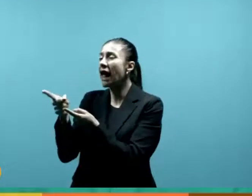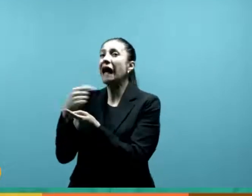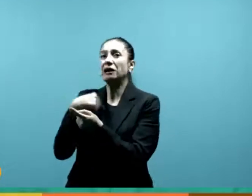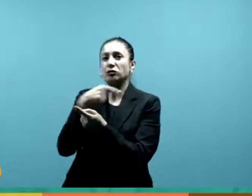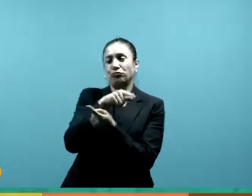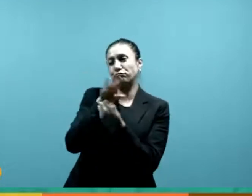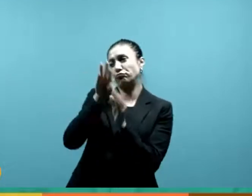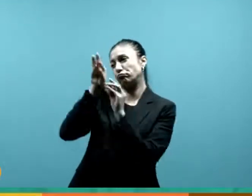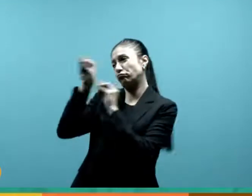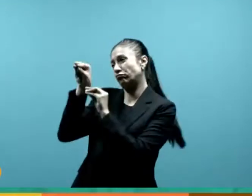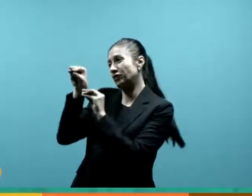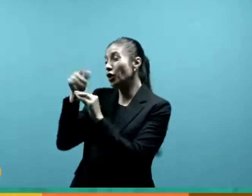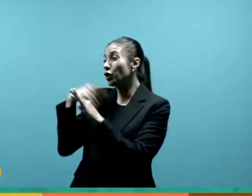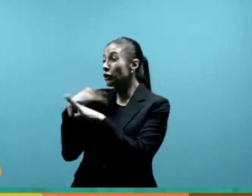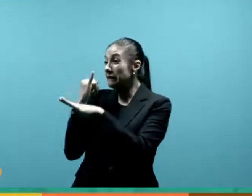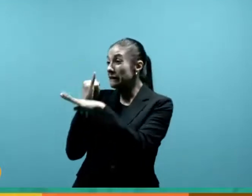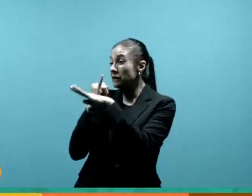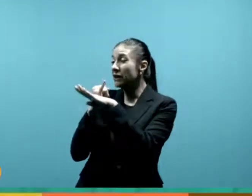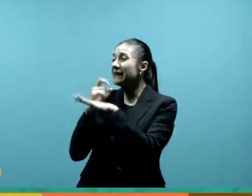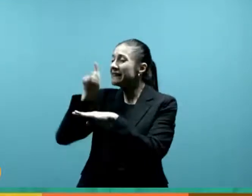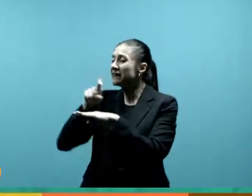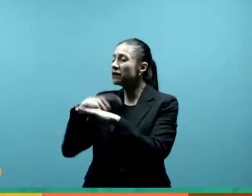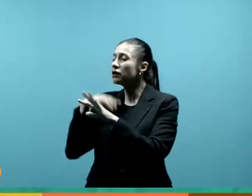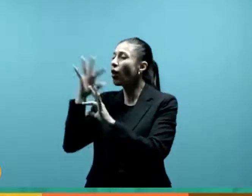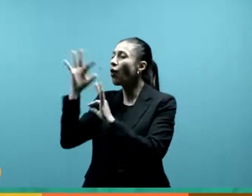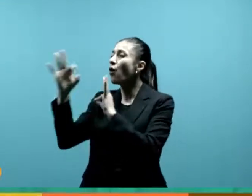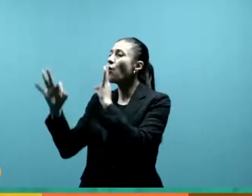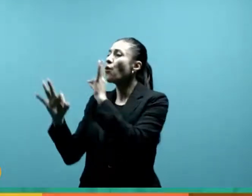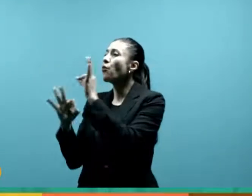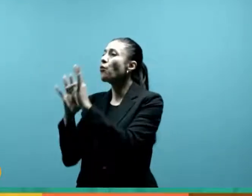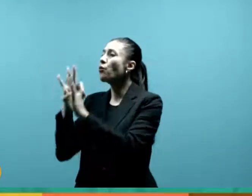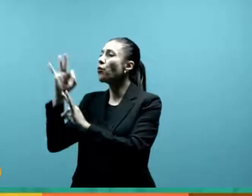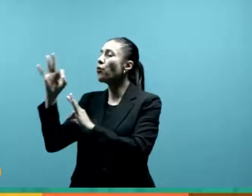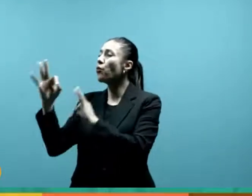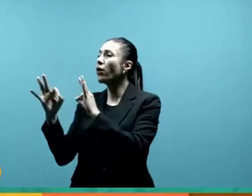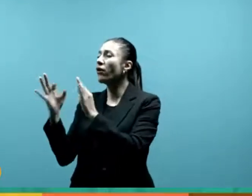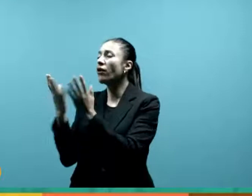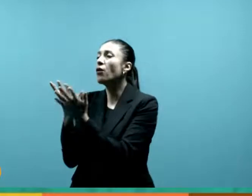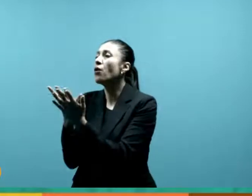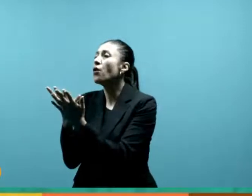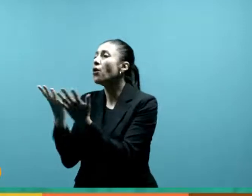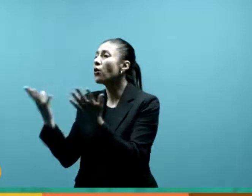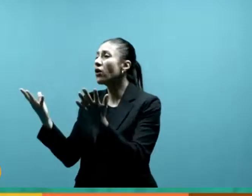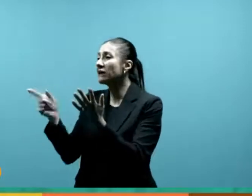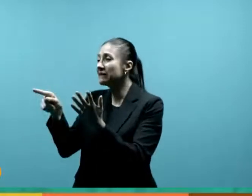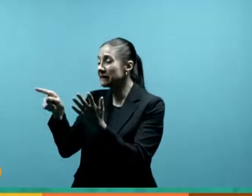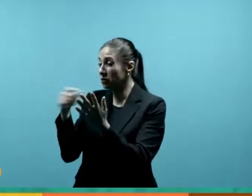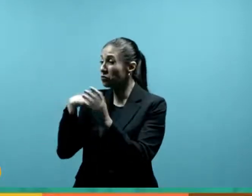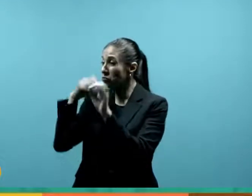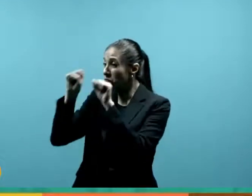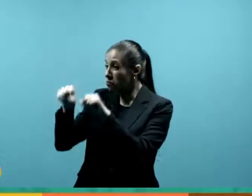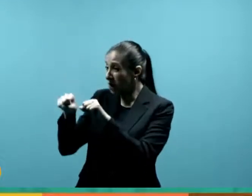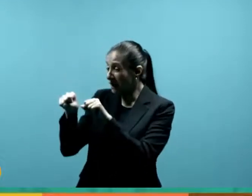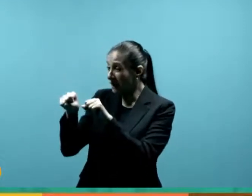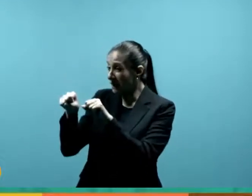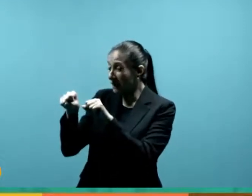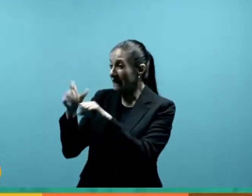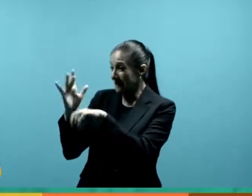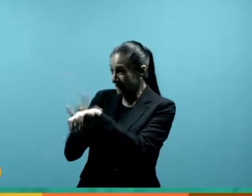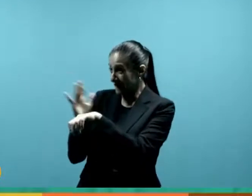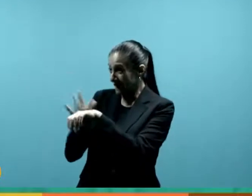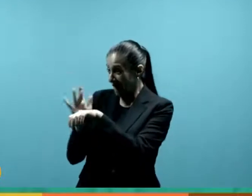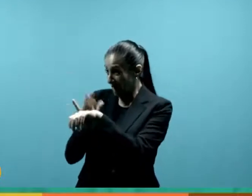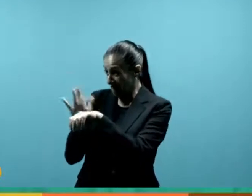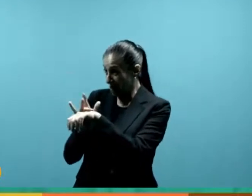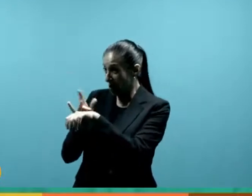institución queremos cuidar de estos ítems, de estos objetos, y por lo tanto les animamos de que